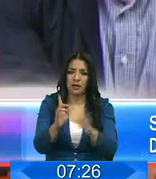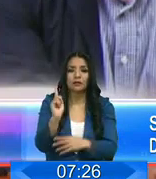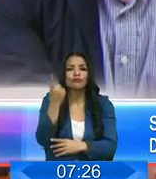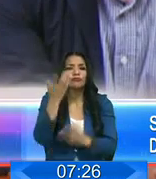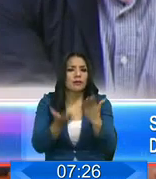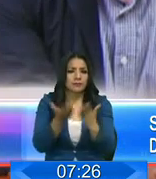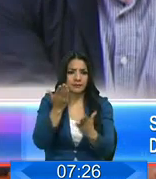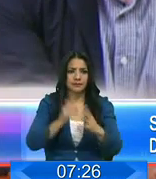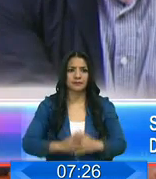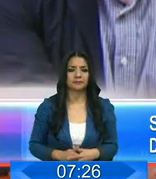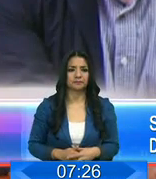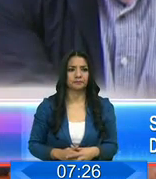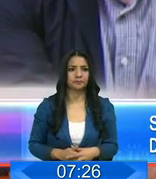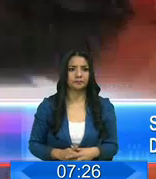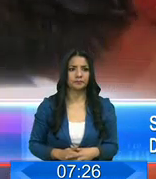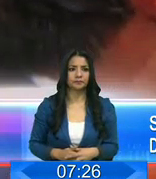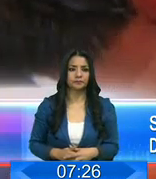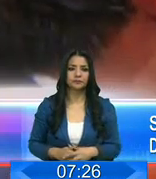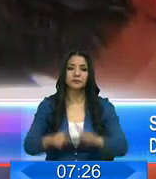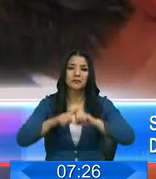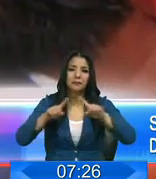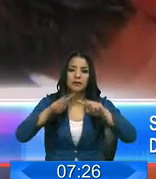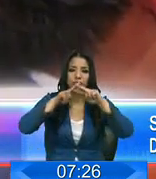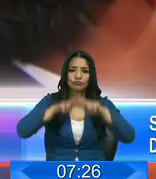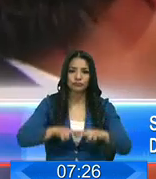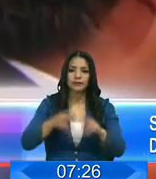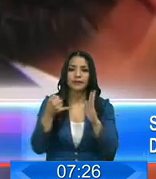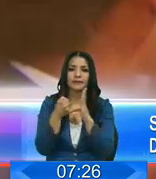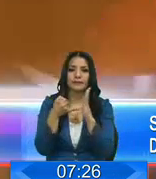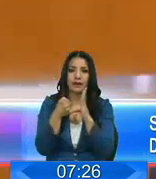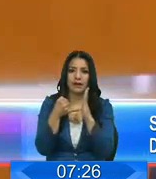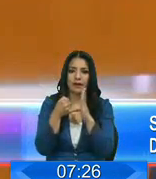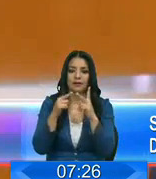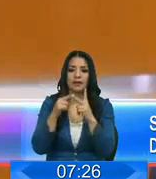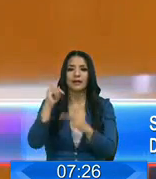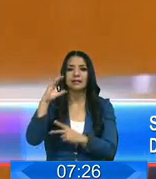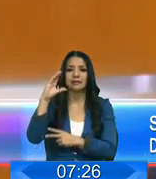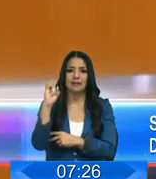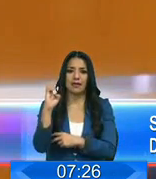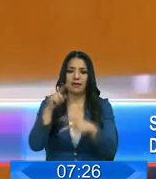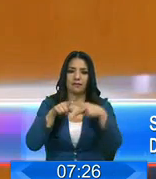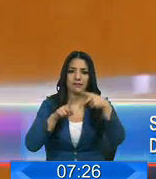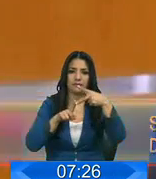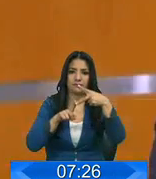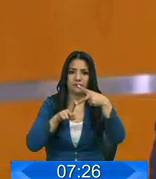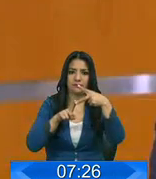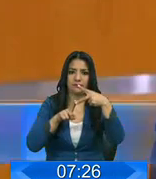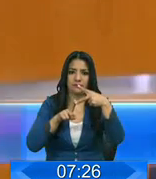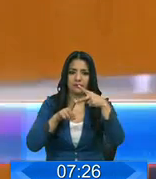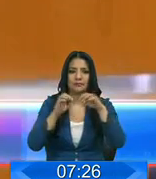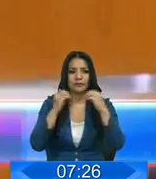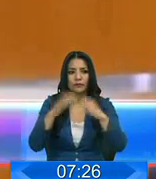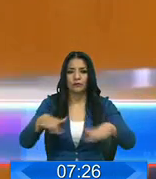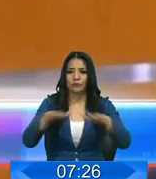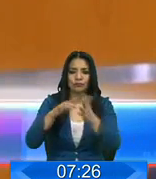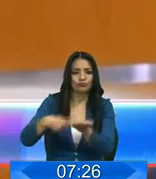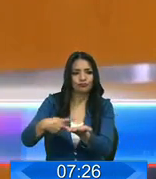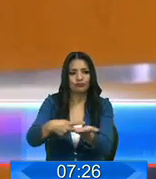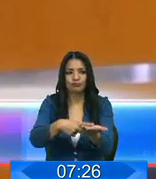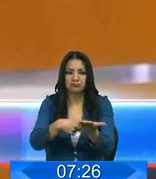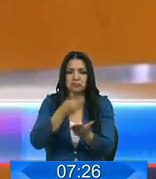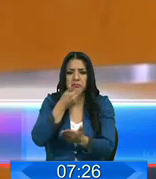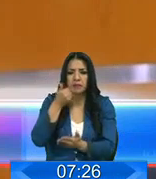subirían. Observan con detenimiento el IVA y el ICE. Y obviamente eso lo discutiremos con la sociedad para tener la